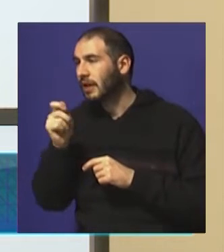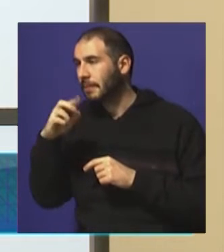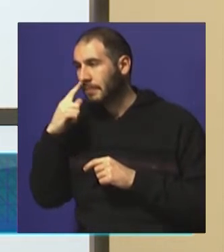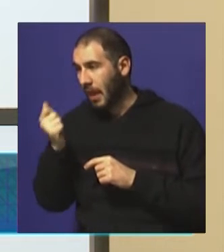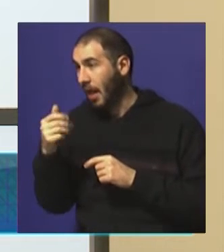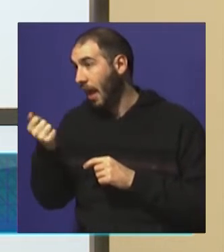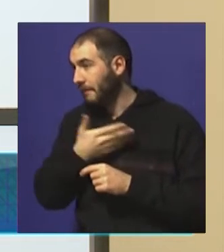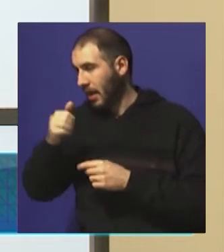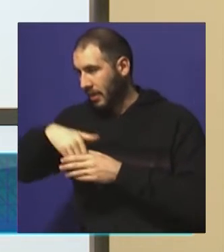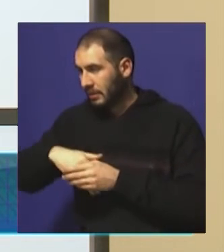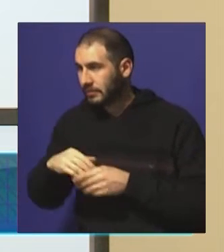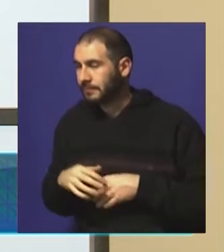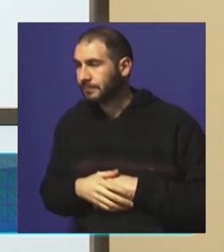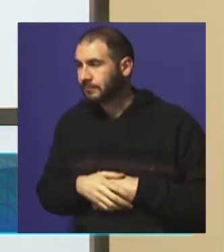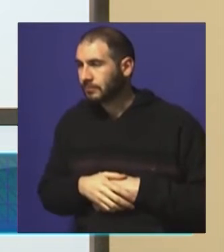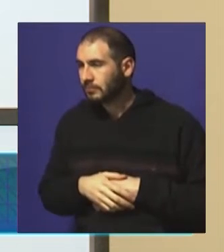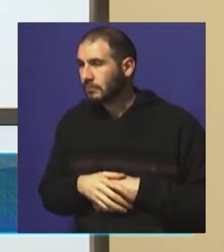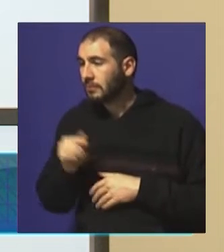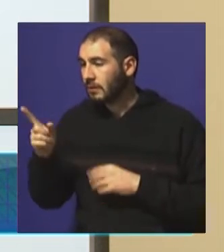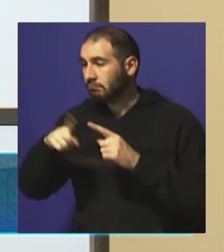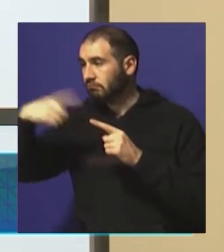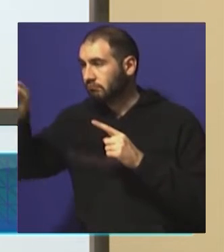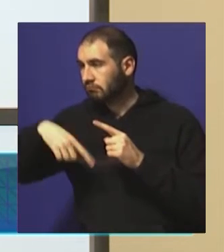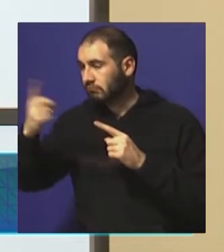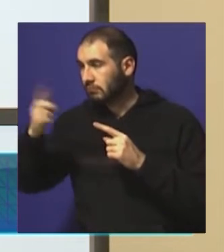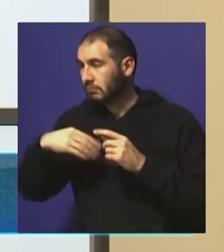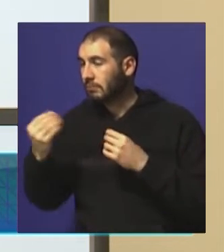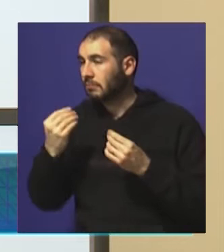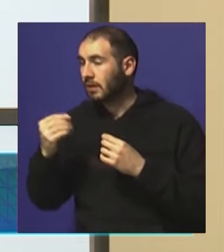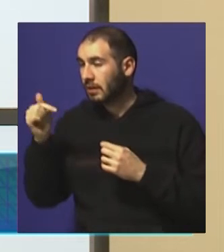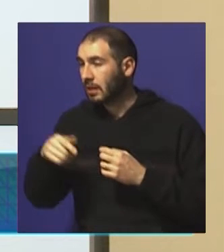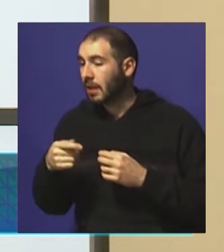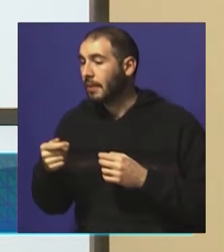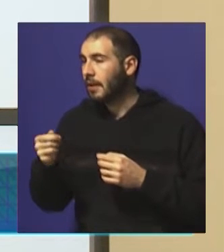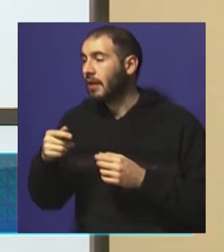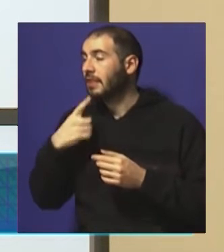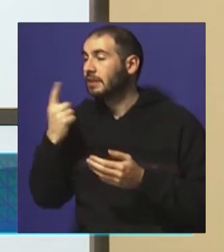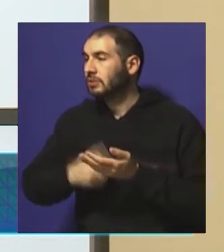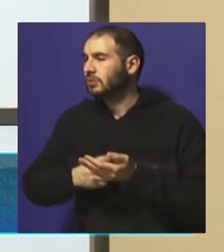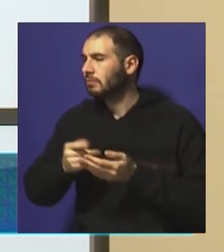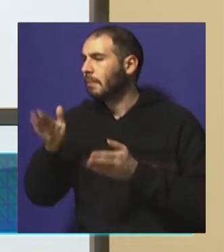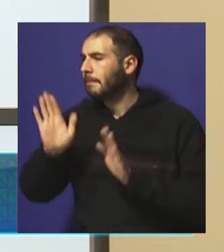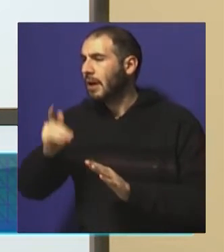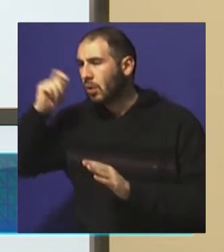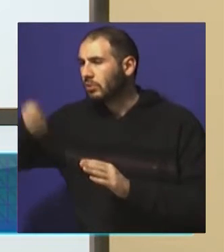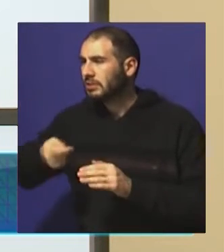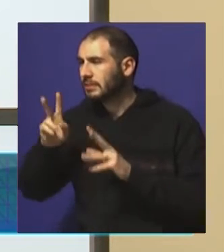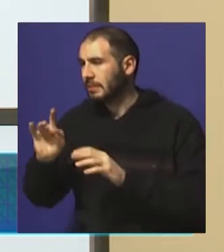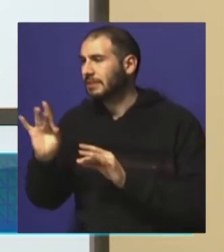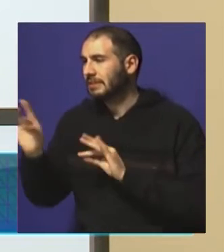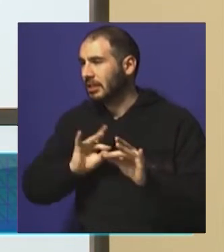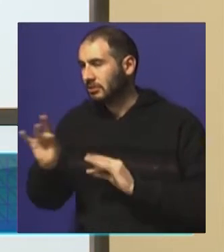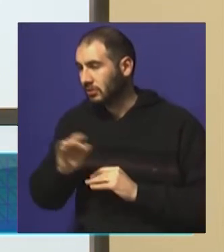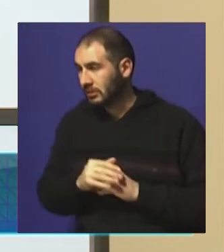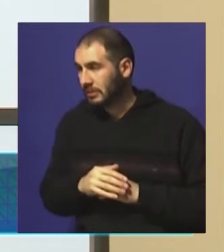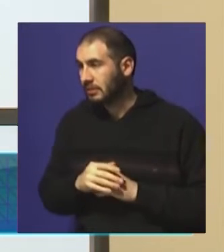AFA, que iba y volvía para meter un recurso de amparo por el tema de las elecciones,